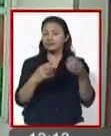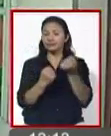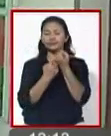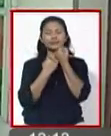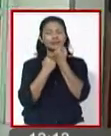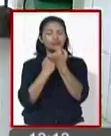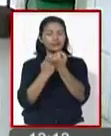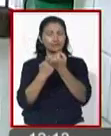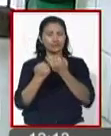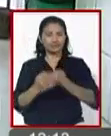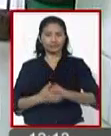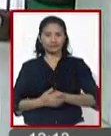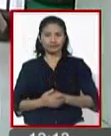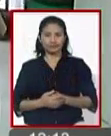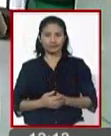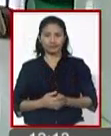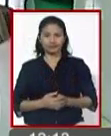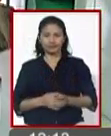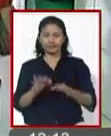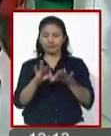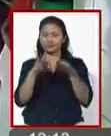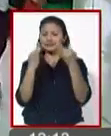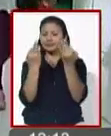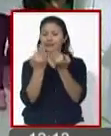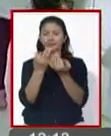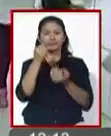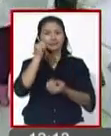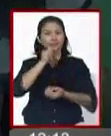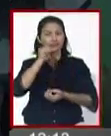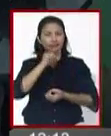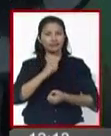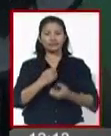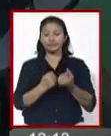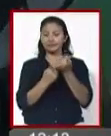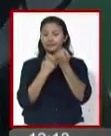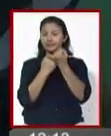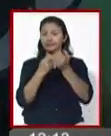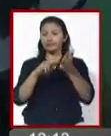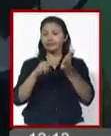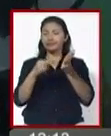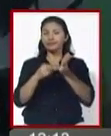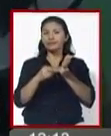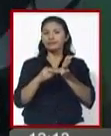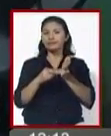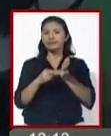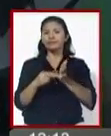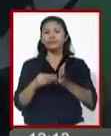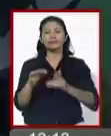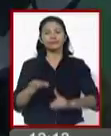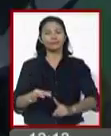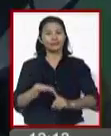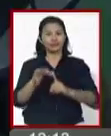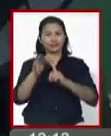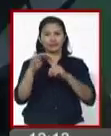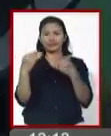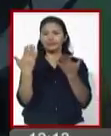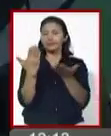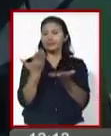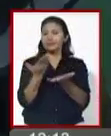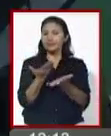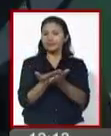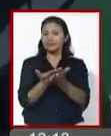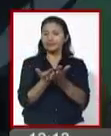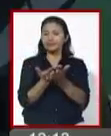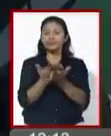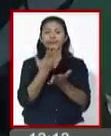apoyo a la familia de la niña. Apoyos consistentes especialmente en llegar